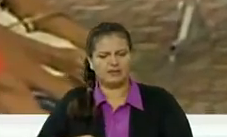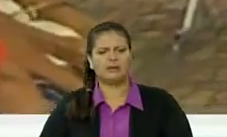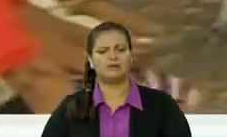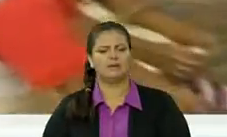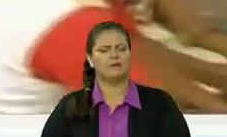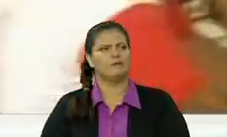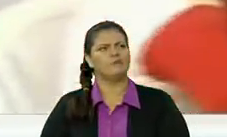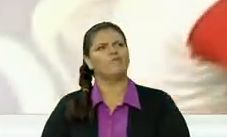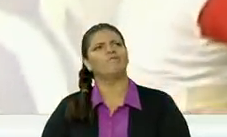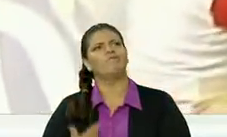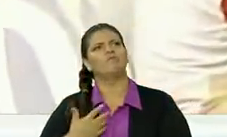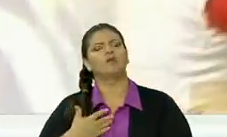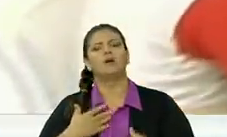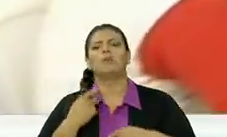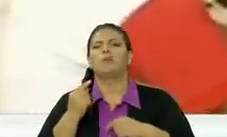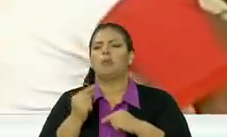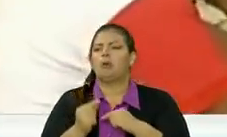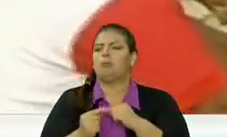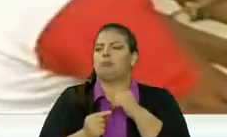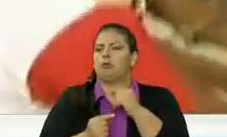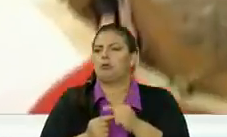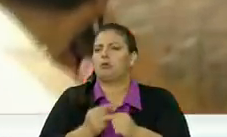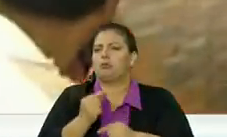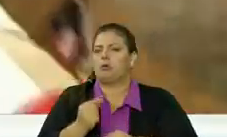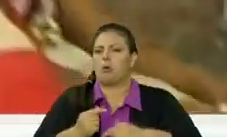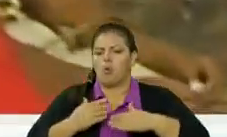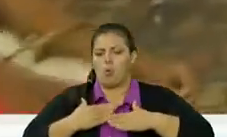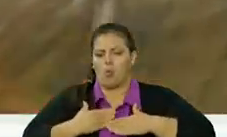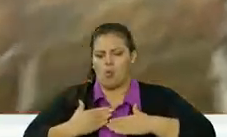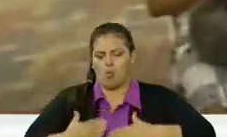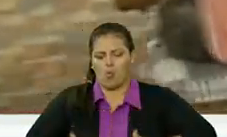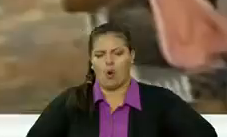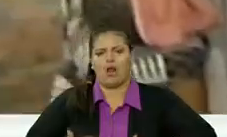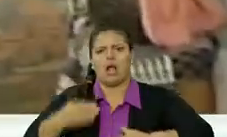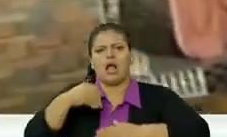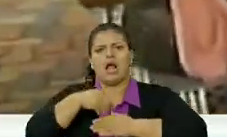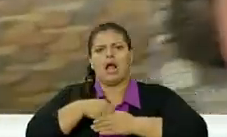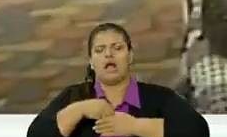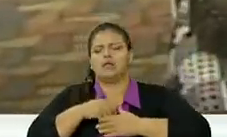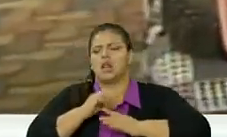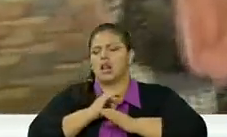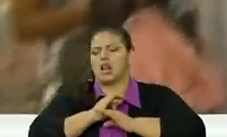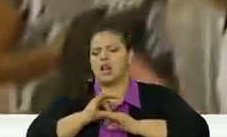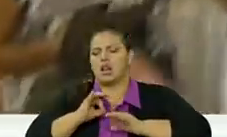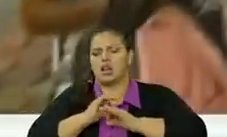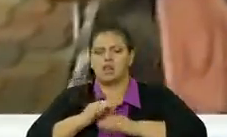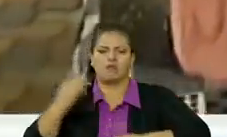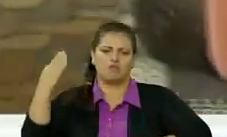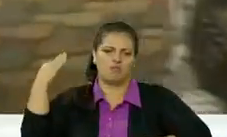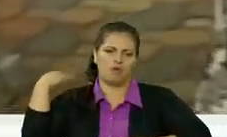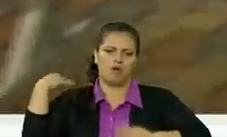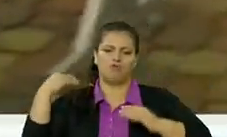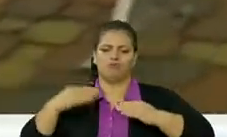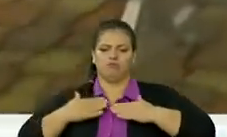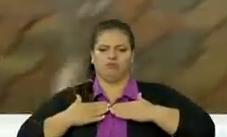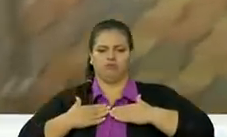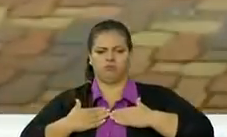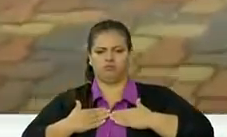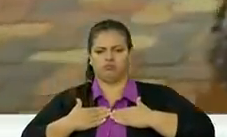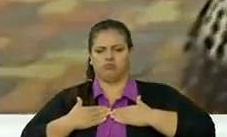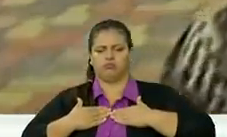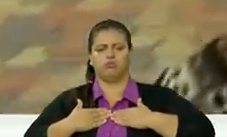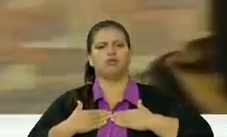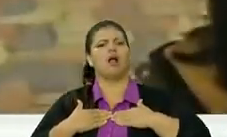doctor, el cardiólogo, los riesgos cardiovasculares van a mejorar. Que eso ¿síntomas? ¿Síntomas? ¿Cuáles son los síntomas quizás que uno